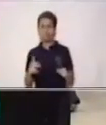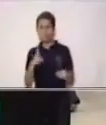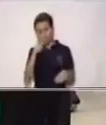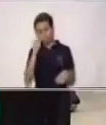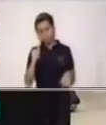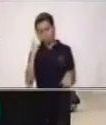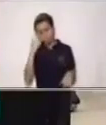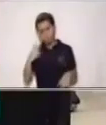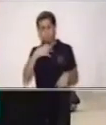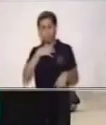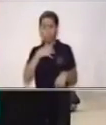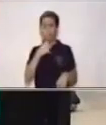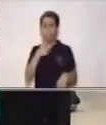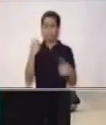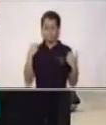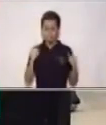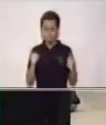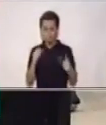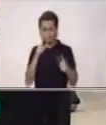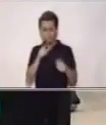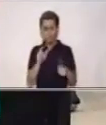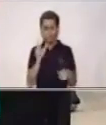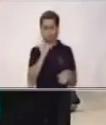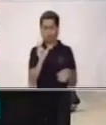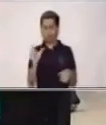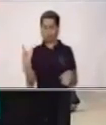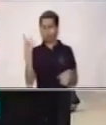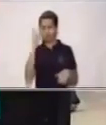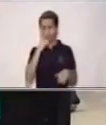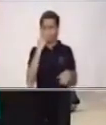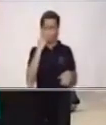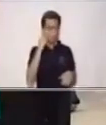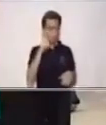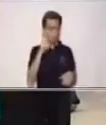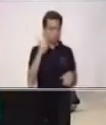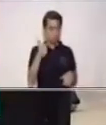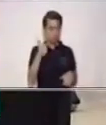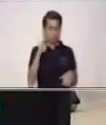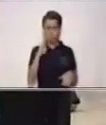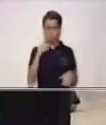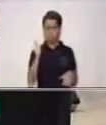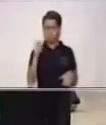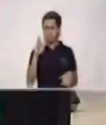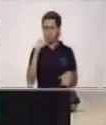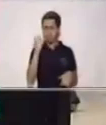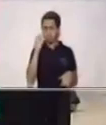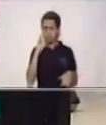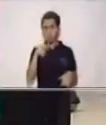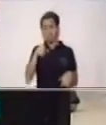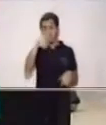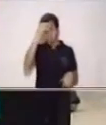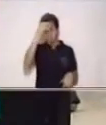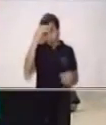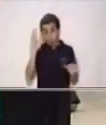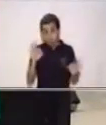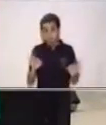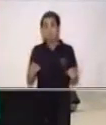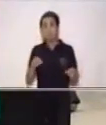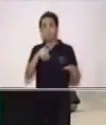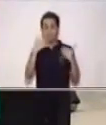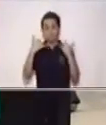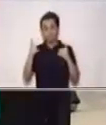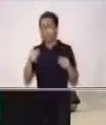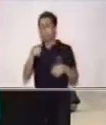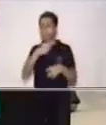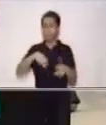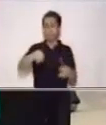tú mismo formar tu silabario con las letras que has ido aprendiendo. Y puedes tú jugar con tus